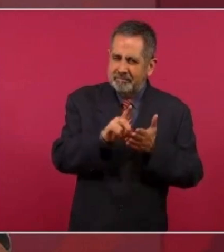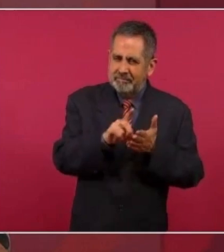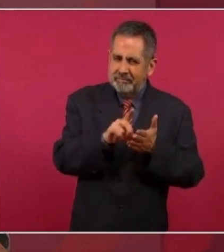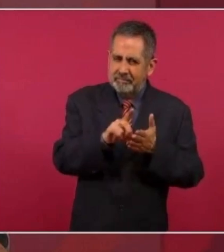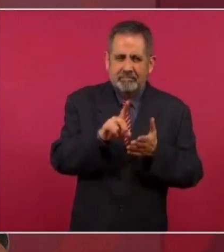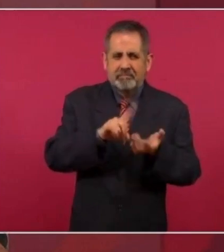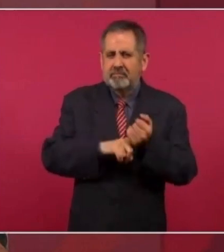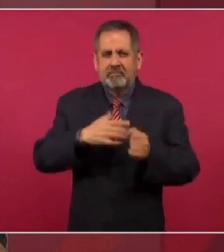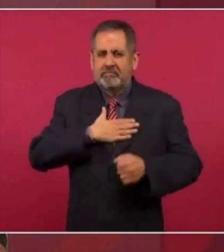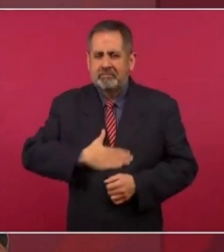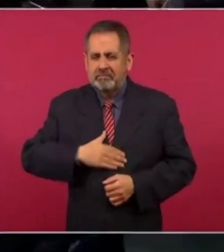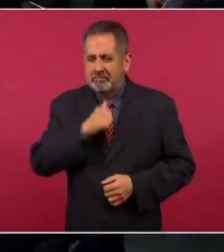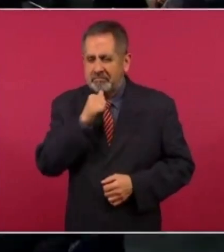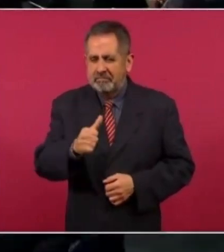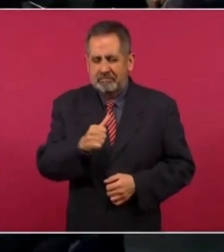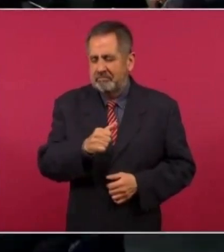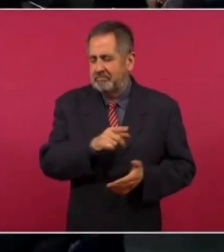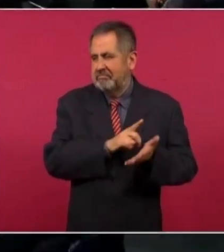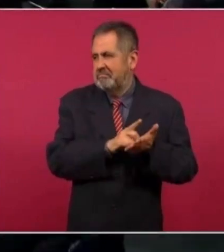la justicia.